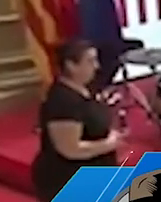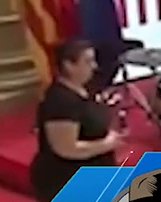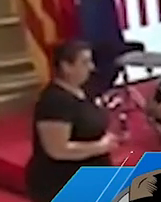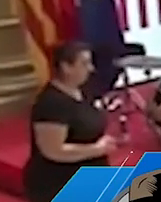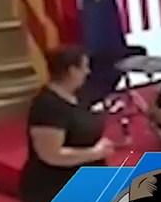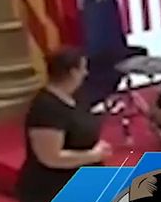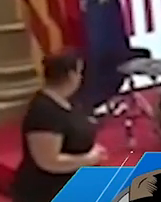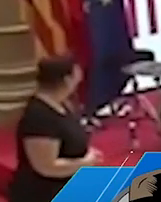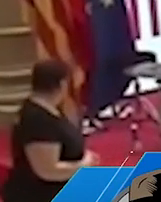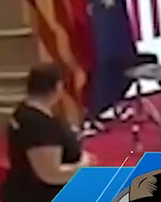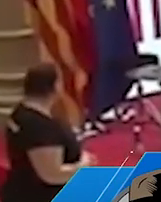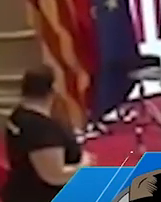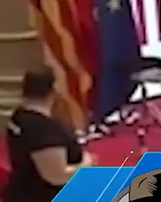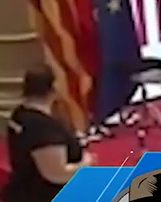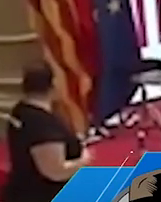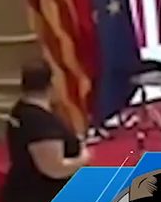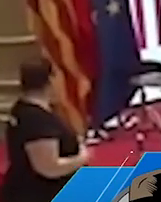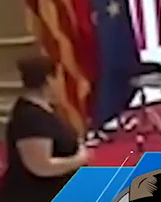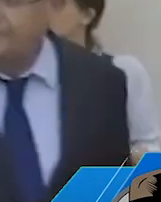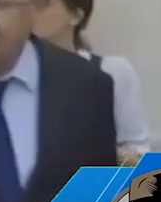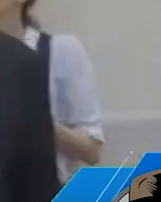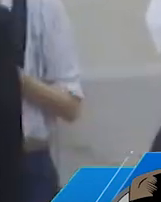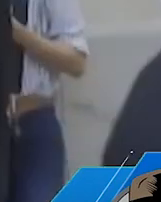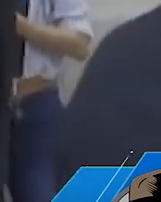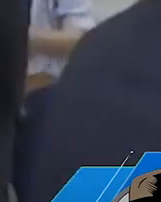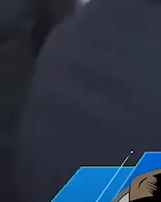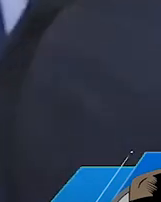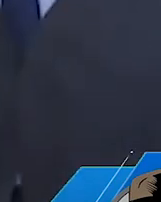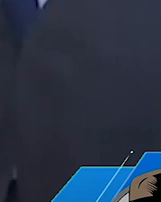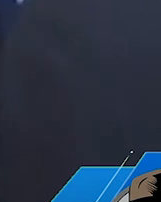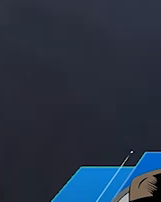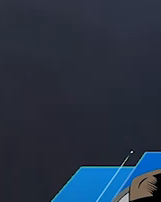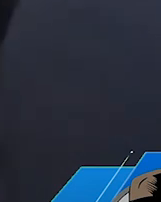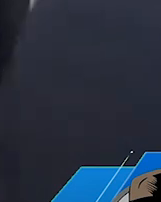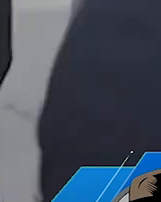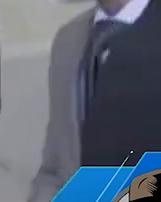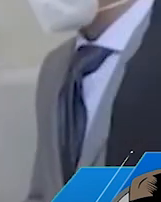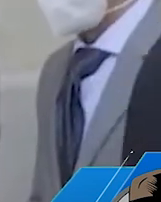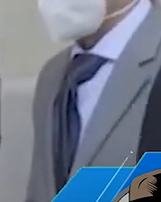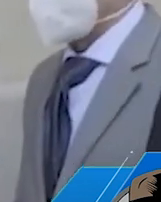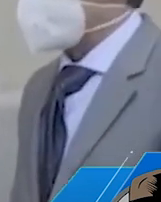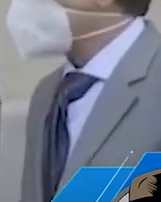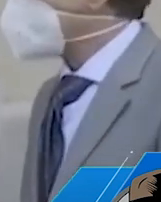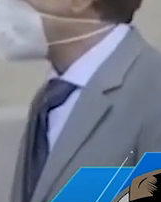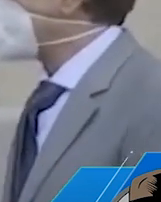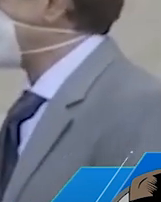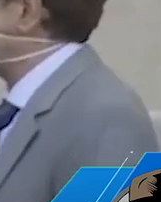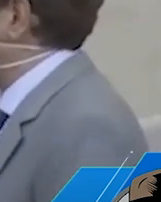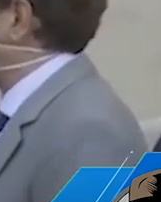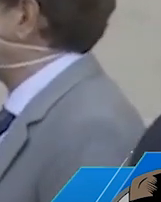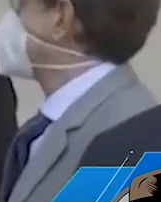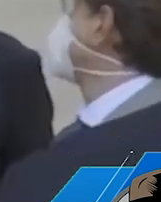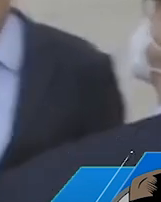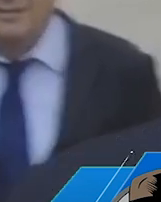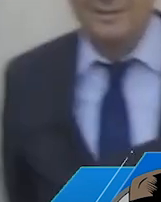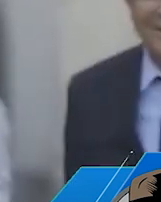Porque, claro, él no puede hablar de financiación autonómica, que nos va mal, del paro que hemos sido la comunidad autónoma, que menos lo ha reducido, o